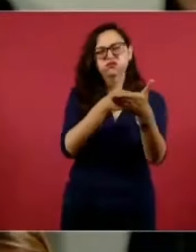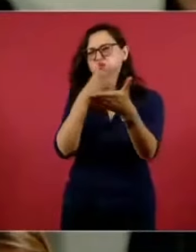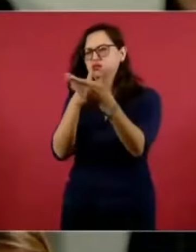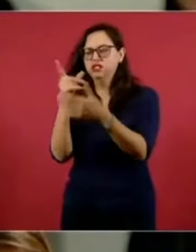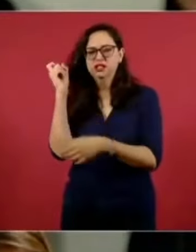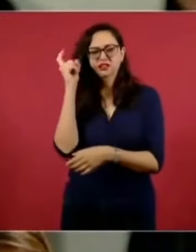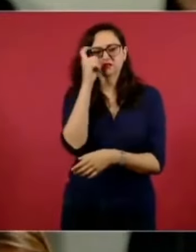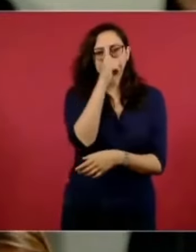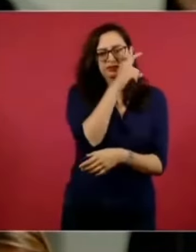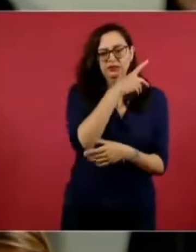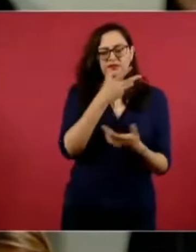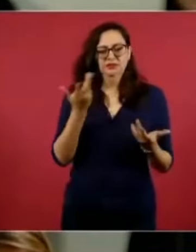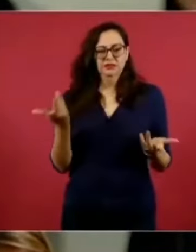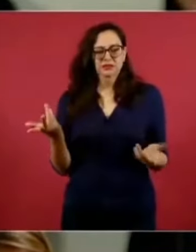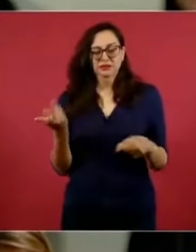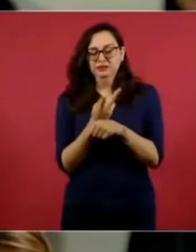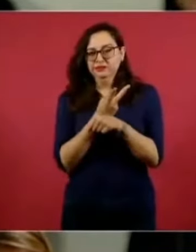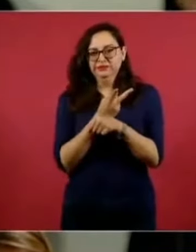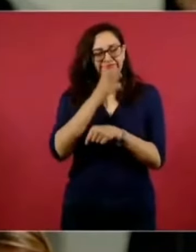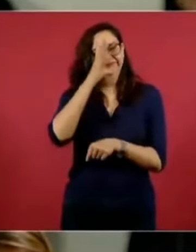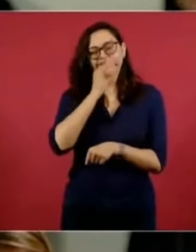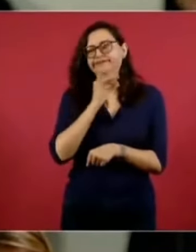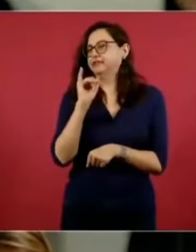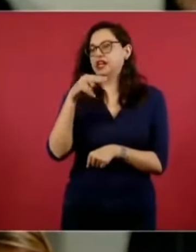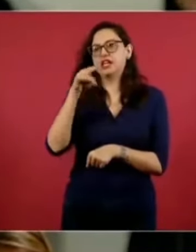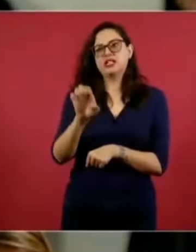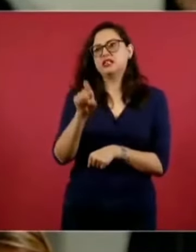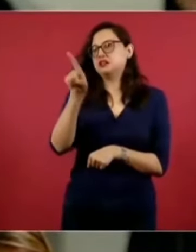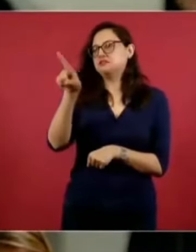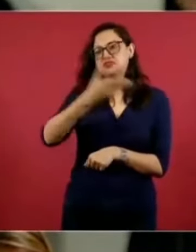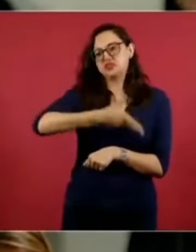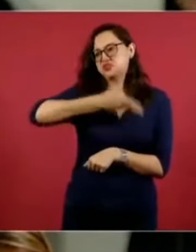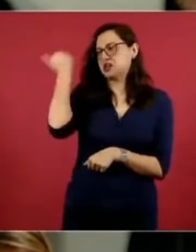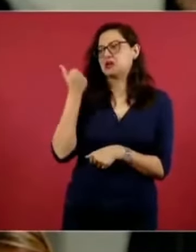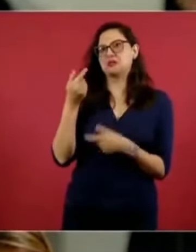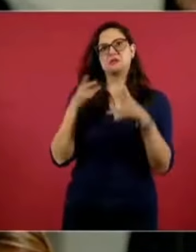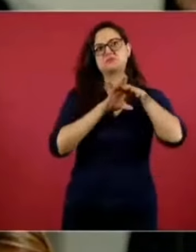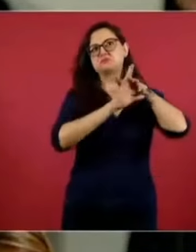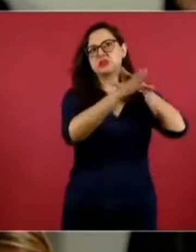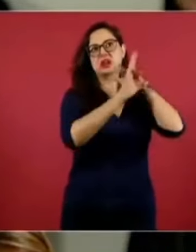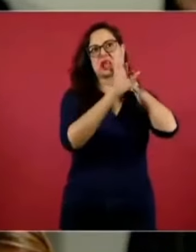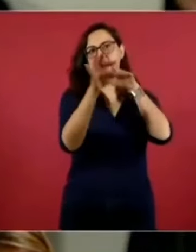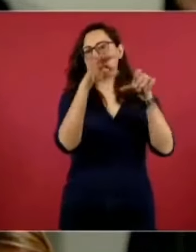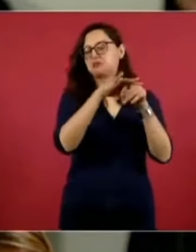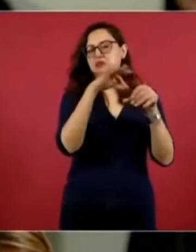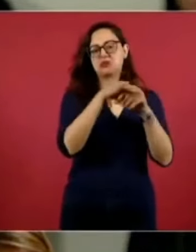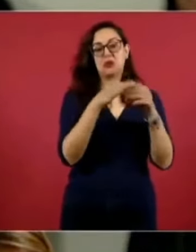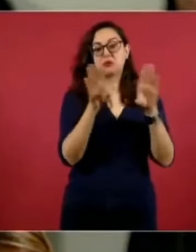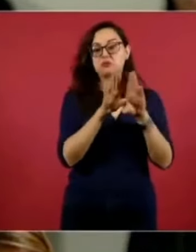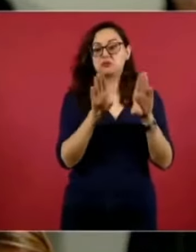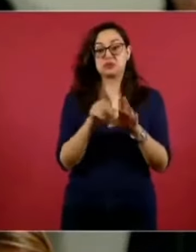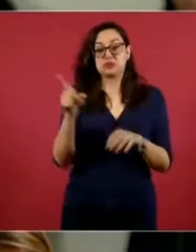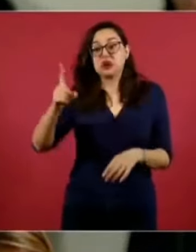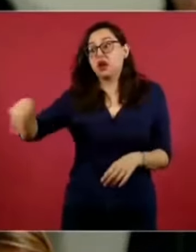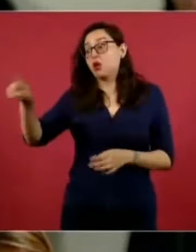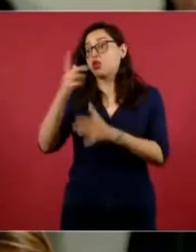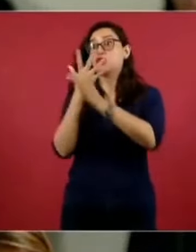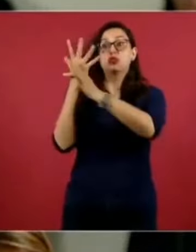el INE fracasó en eh en el voto extranjero por más que digan que hicieron